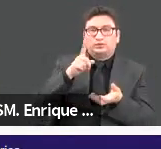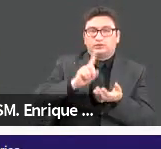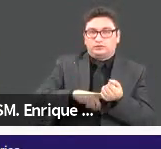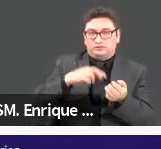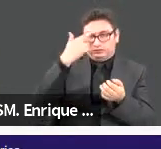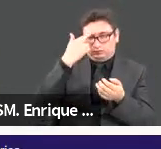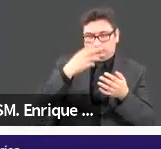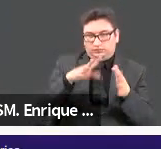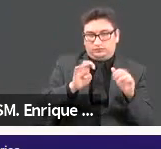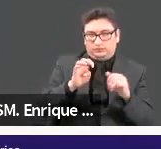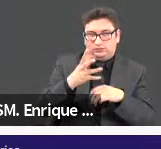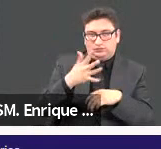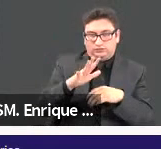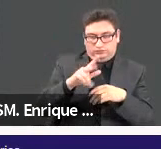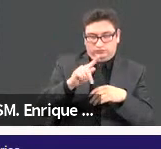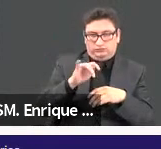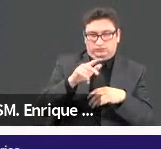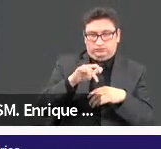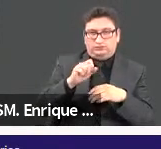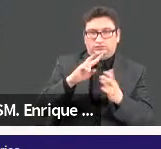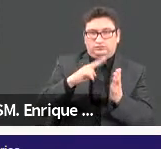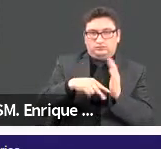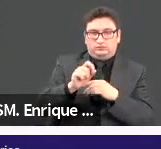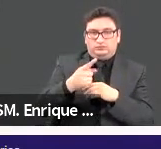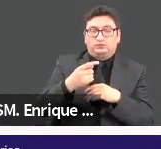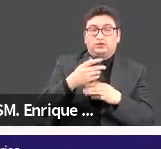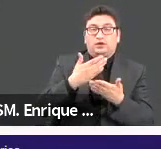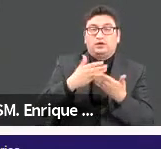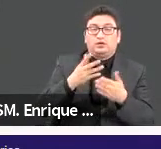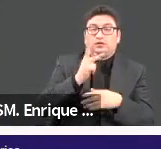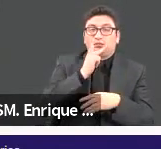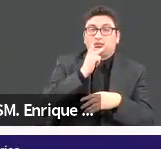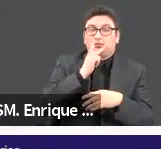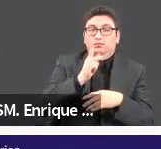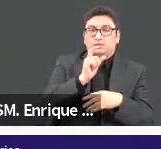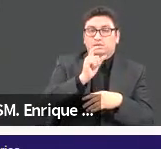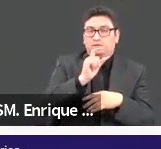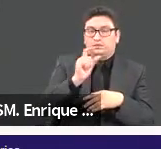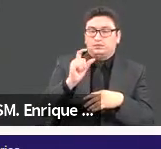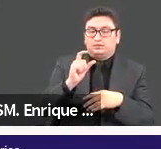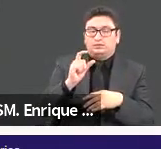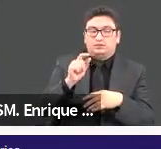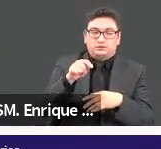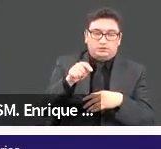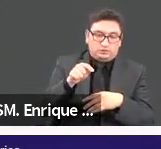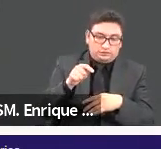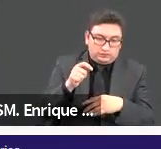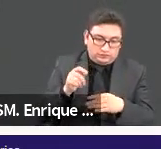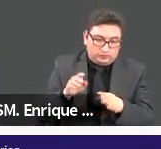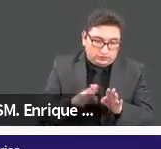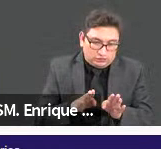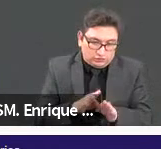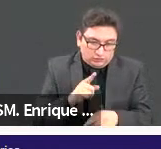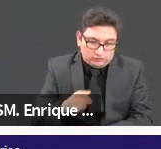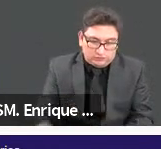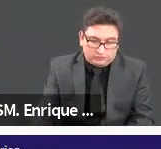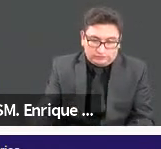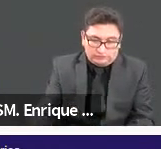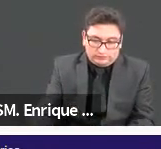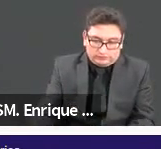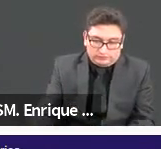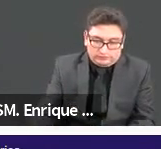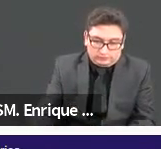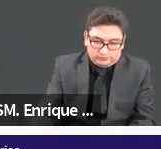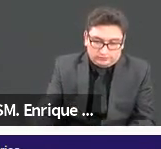en este año 2021, queremos buscar la palabra sentencia o sentencias,